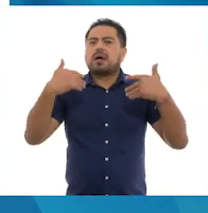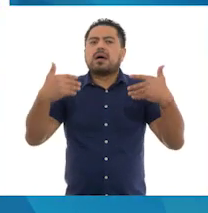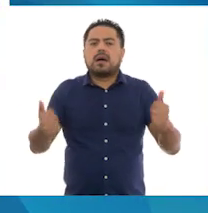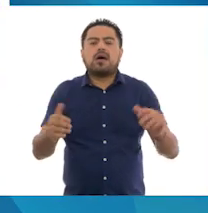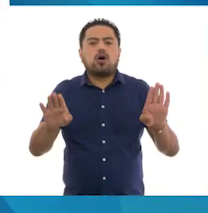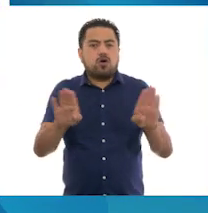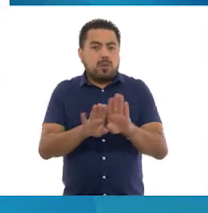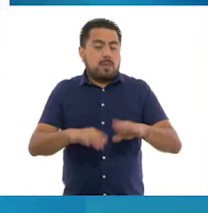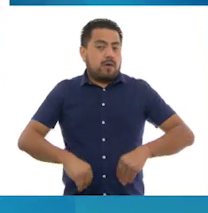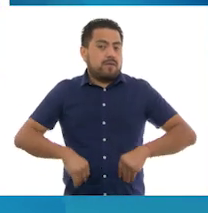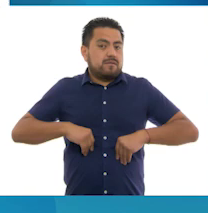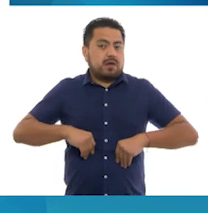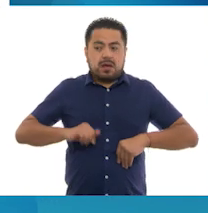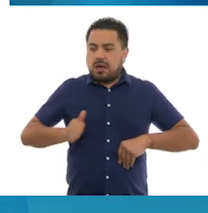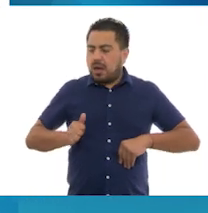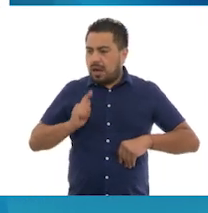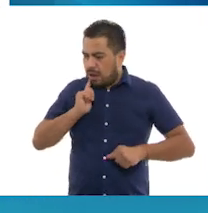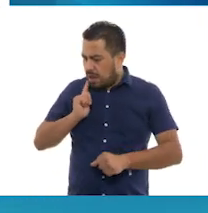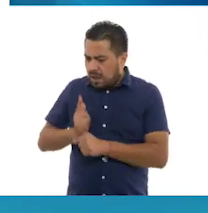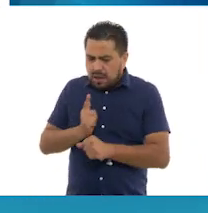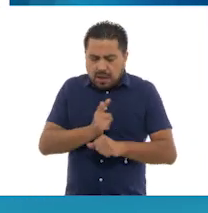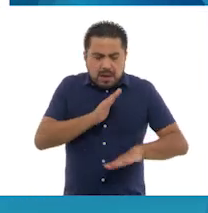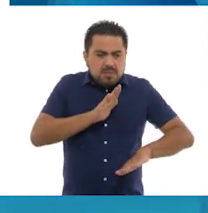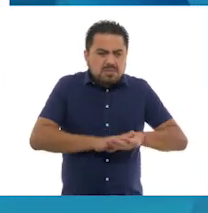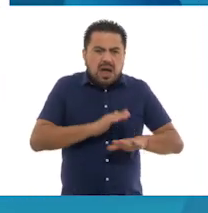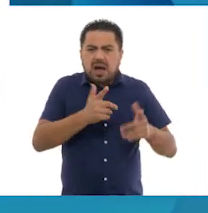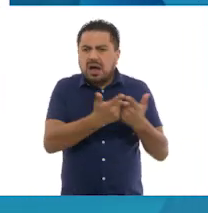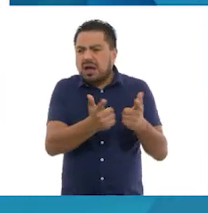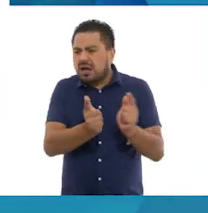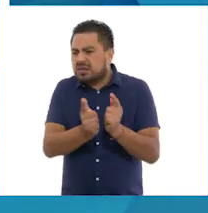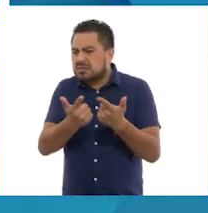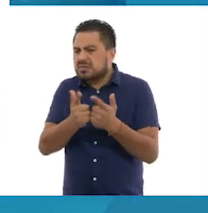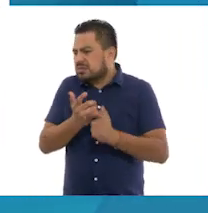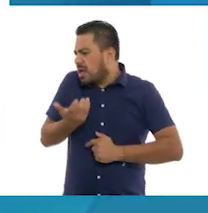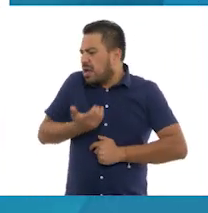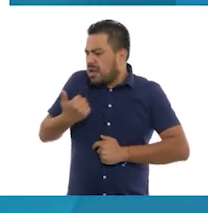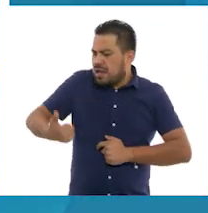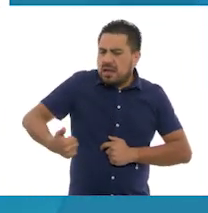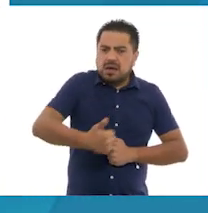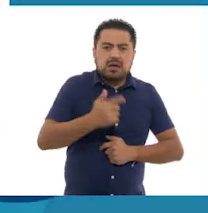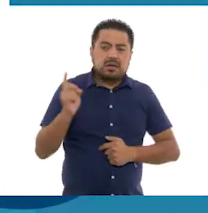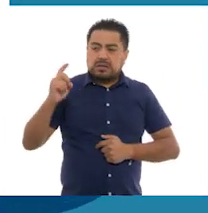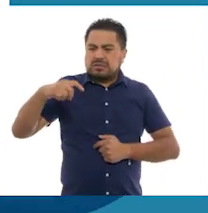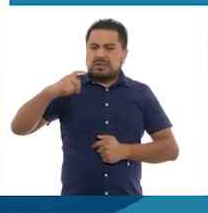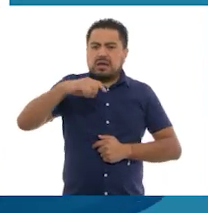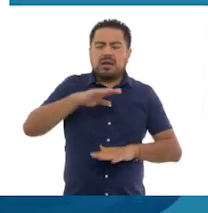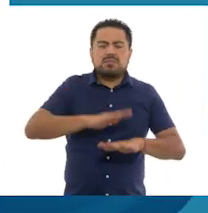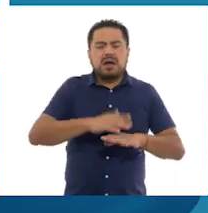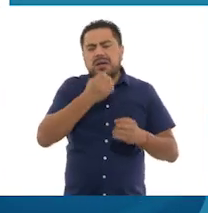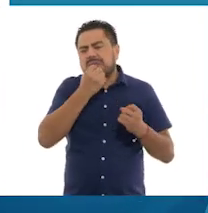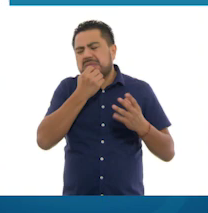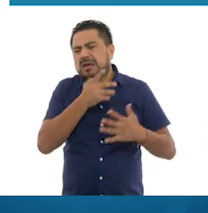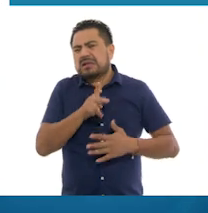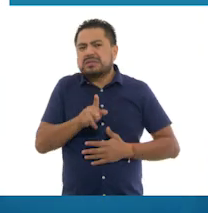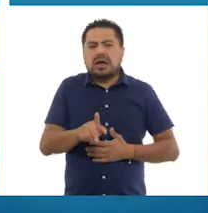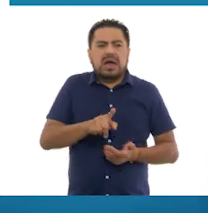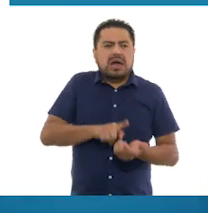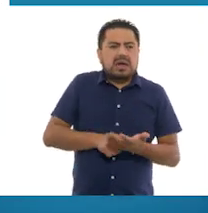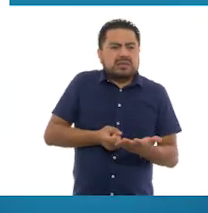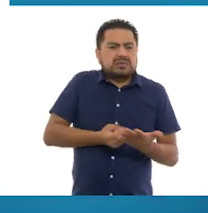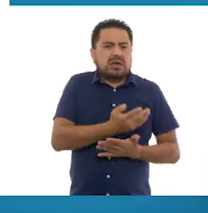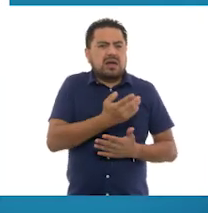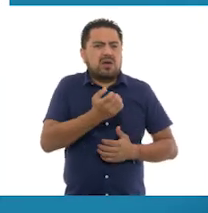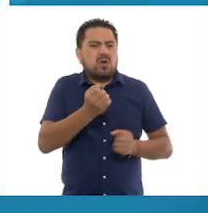de su forma de vida y descubrir más especies y sus características. Los dinosaurios son tan fascinantes que hasta parecieran salidos de